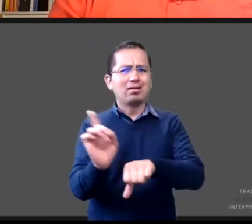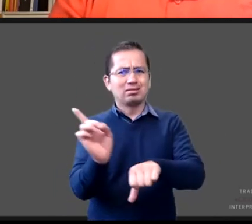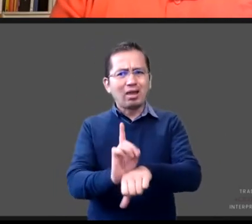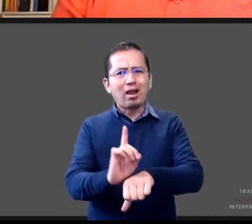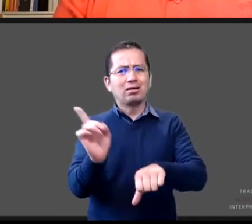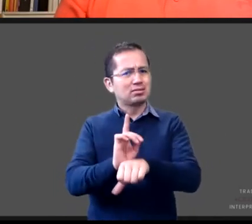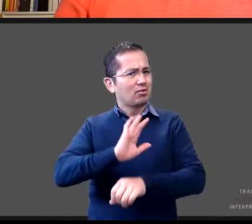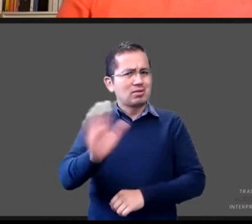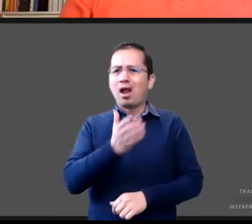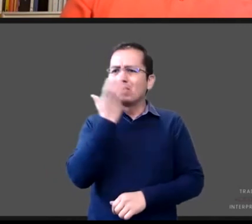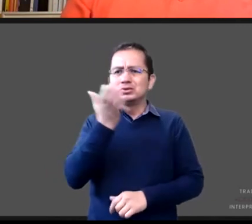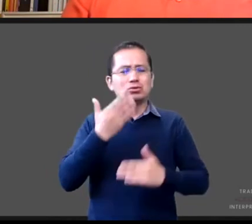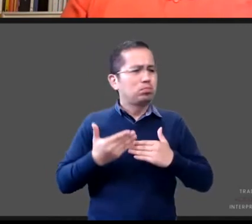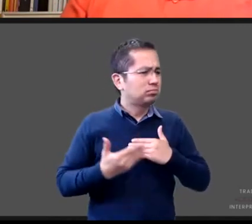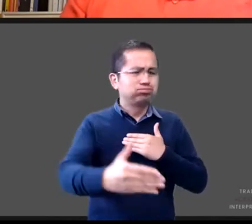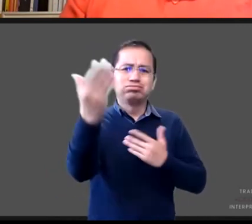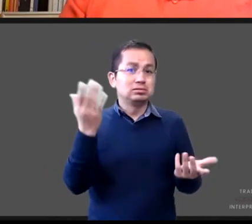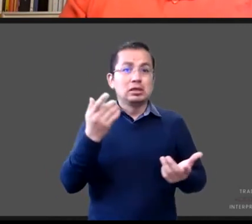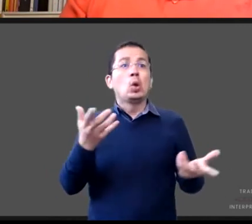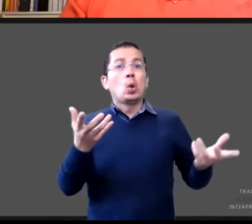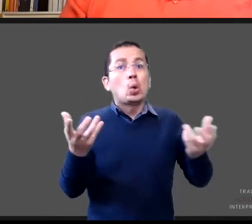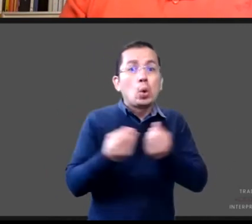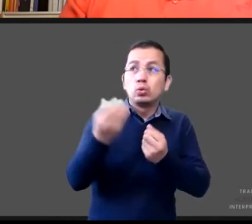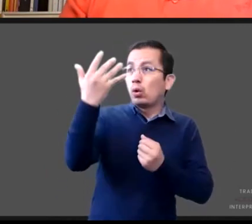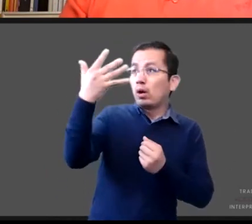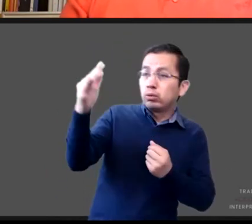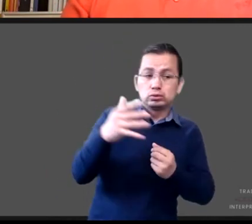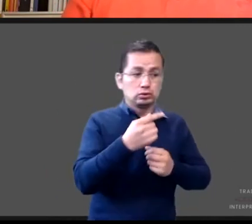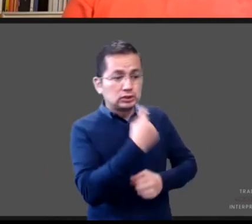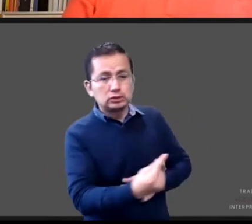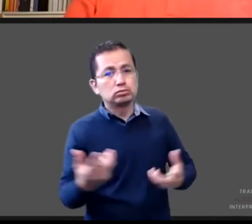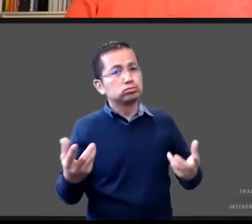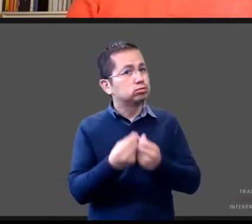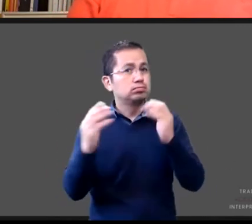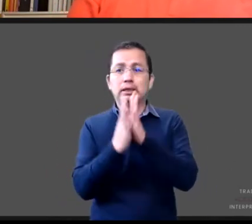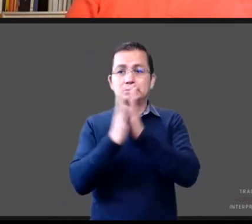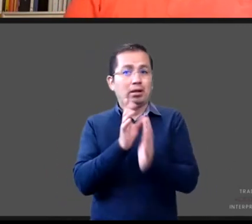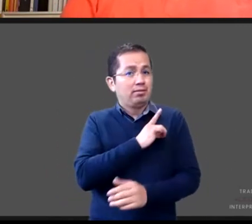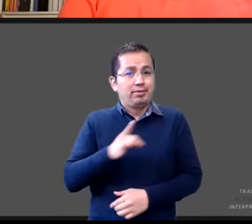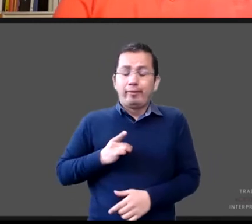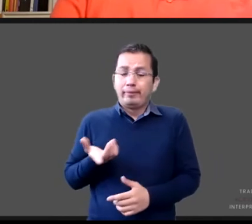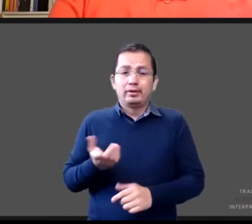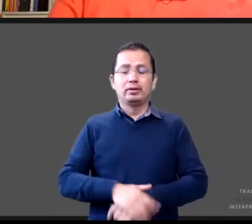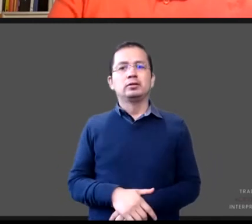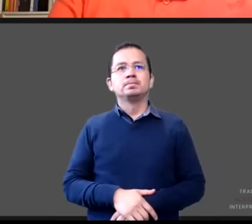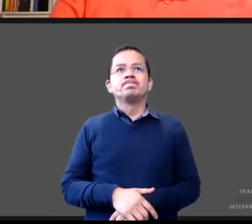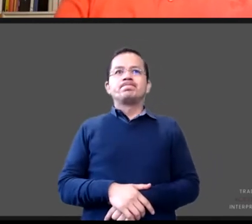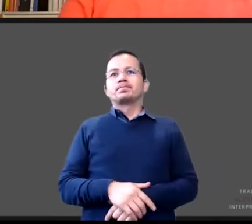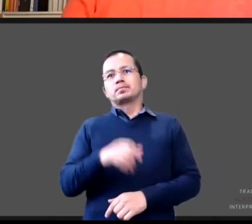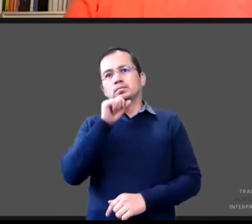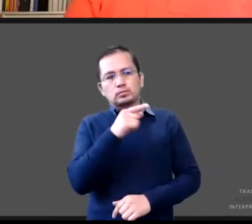personas adultas. Creo que es importante tener en consideración que la perspectiva que ellos